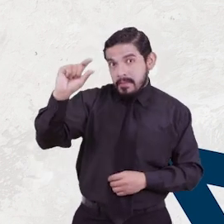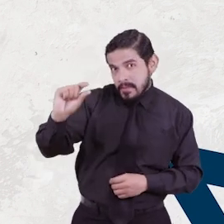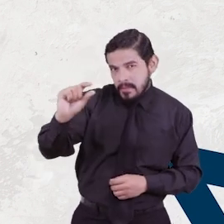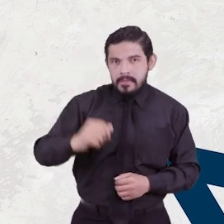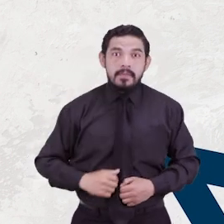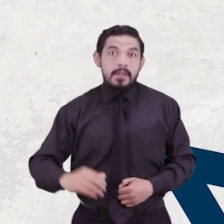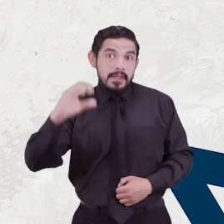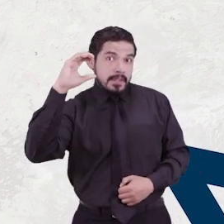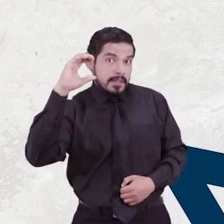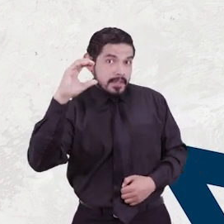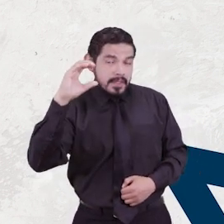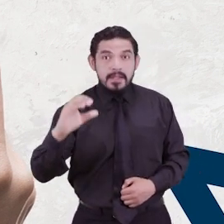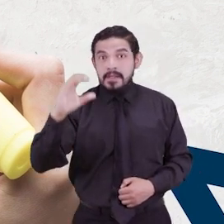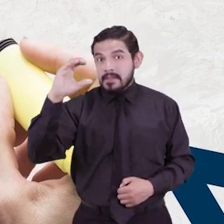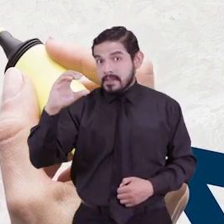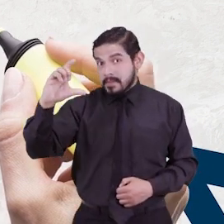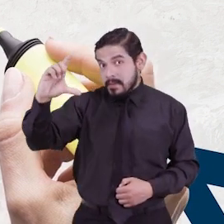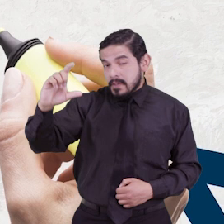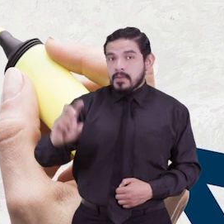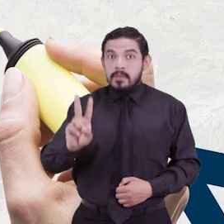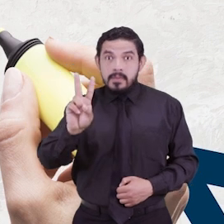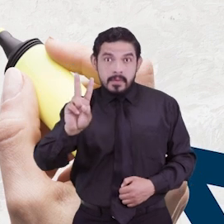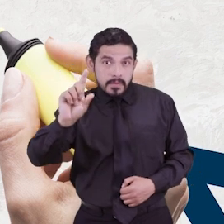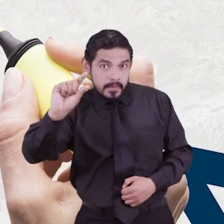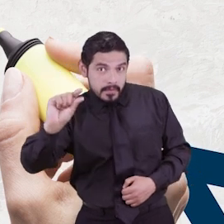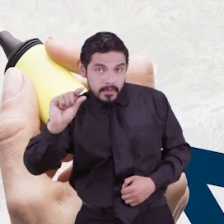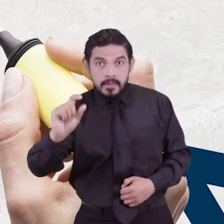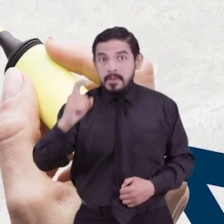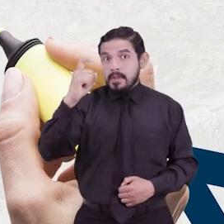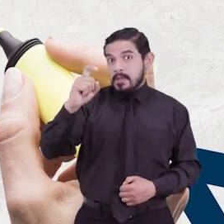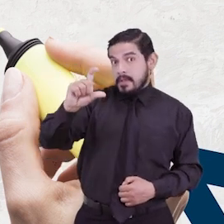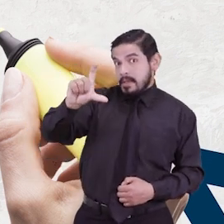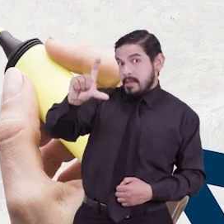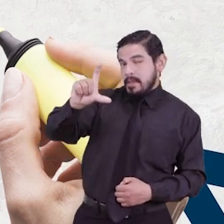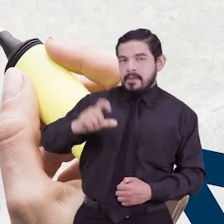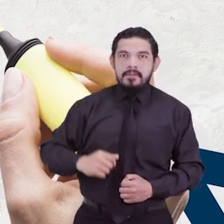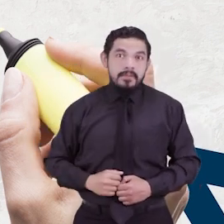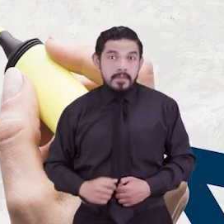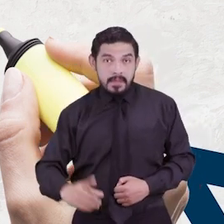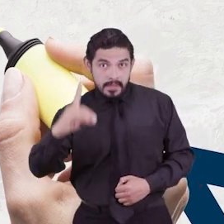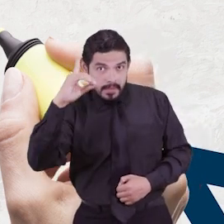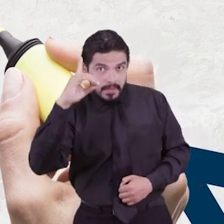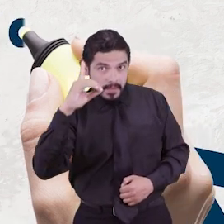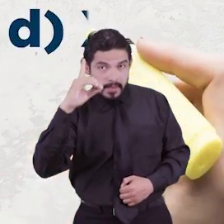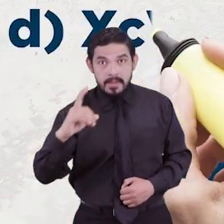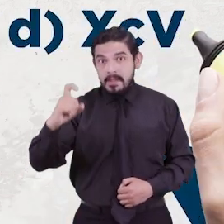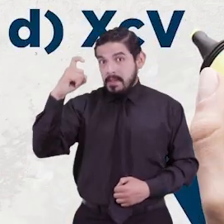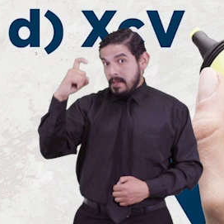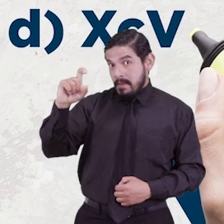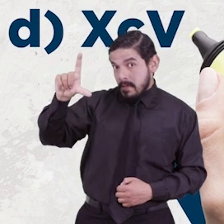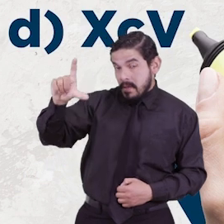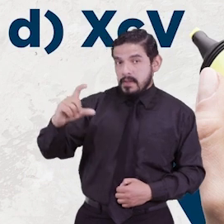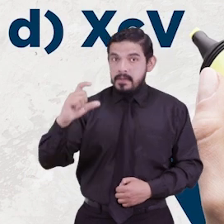y X minúscula. C. C mayúscula, V minúscula, X mayúscula. Y D.